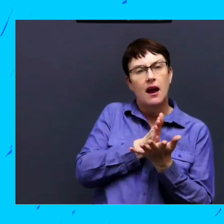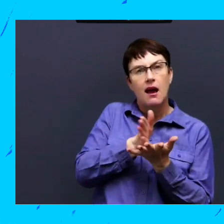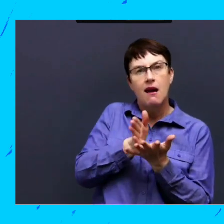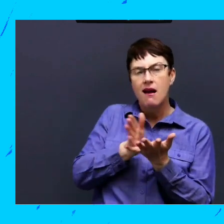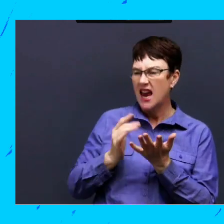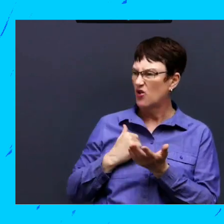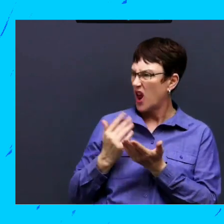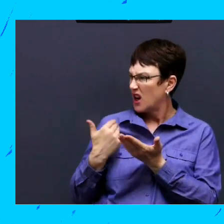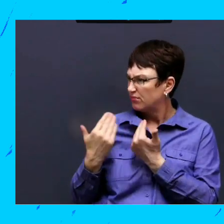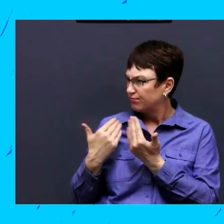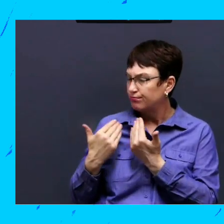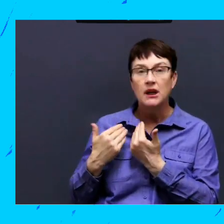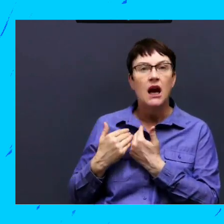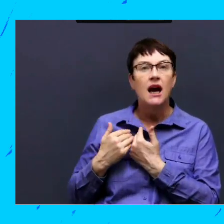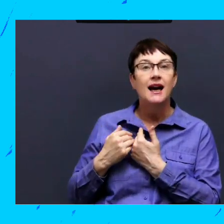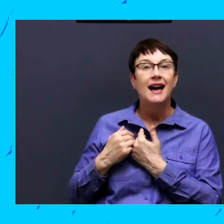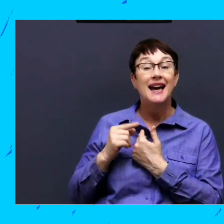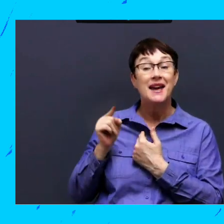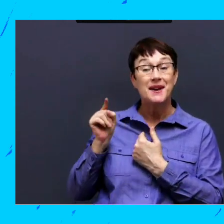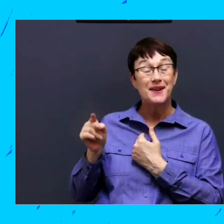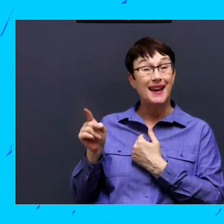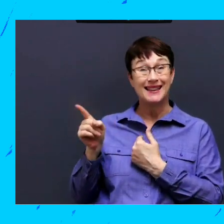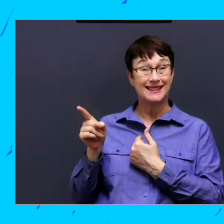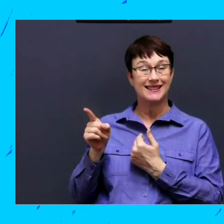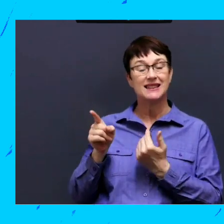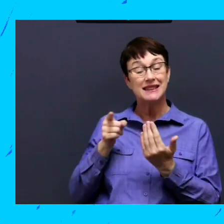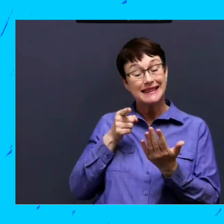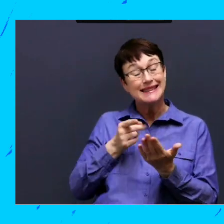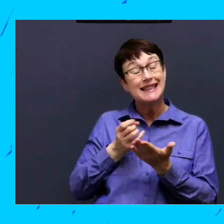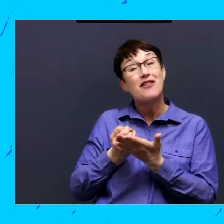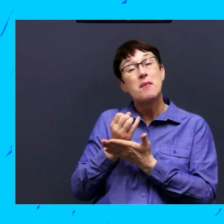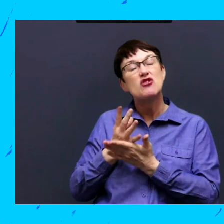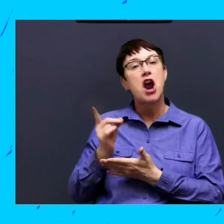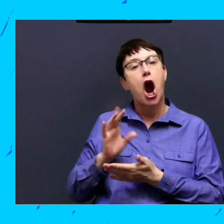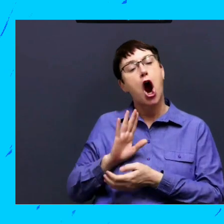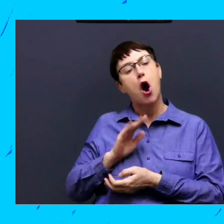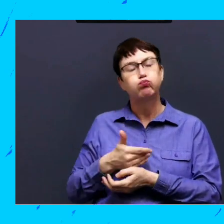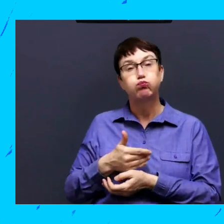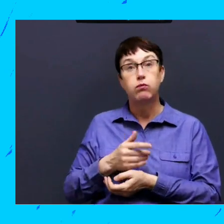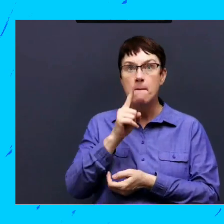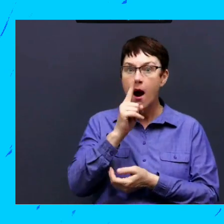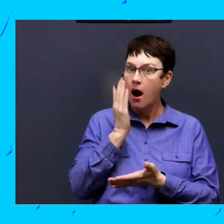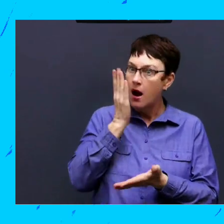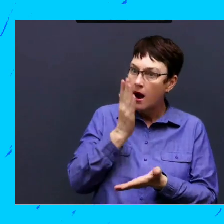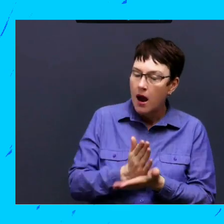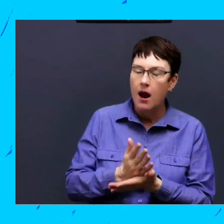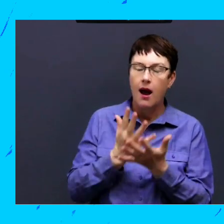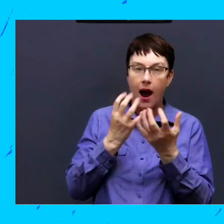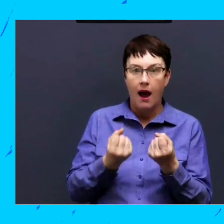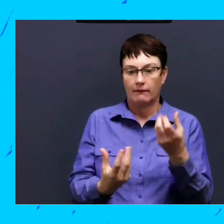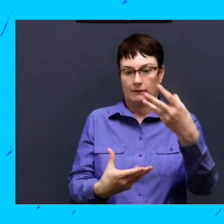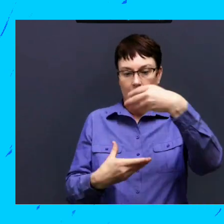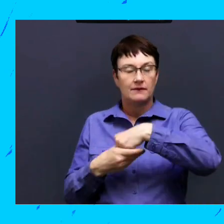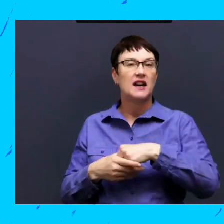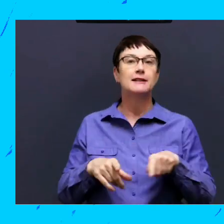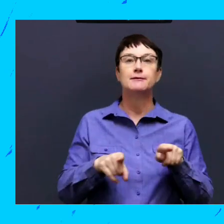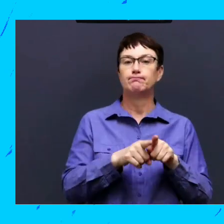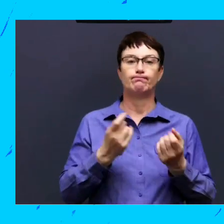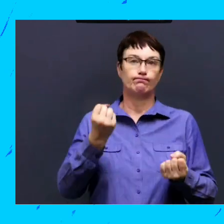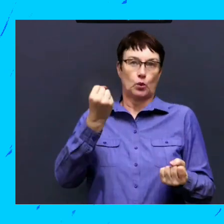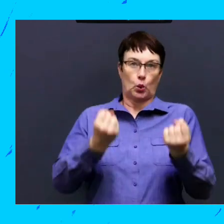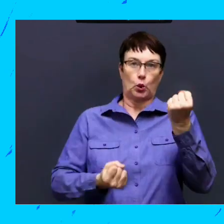están disponibles que no se están usando, porque a veces, por ejemplo, un sistema de justicia criminal o un sistema